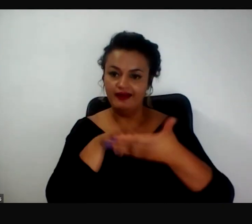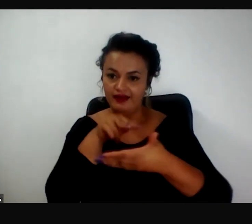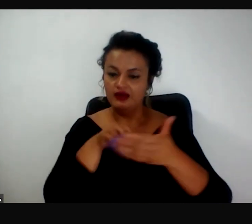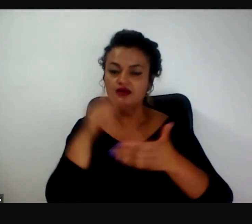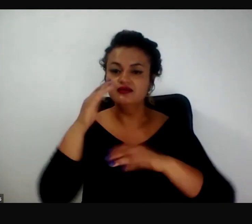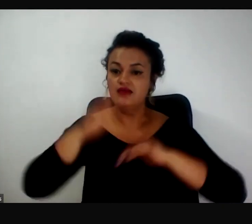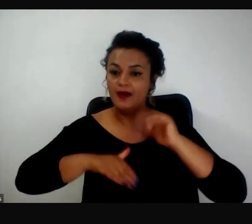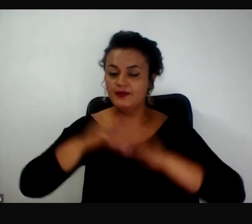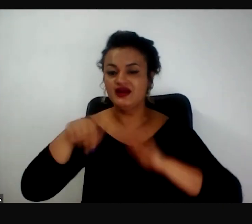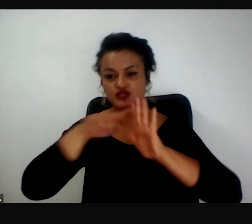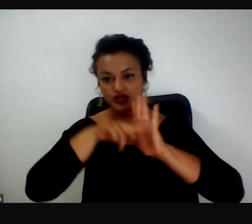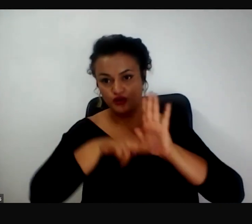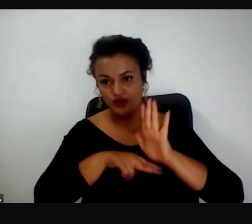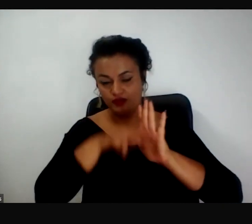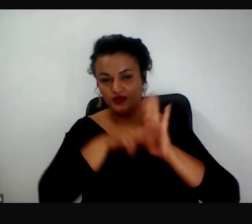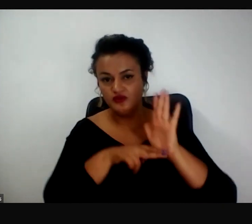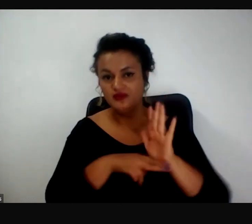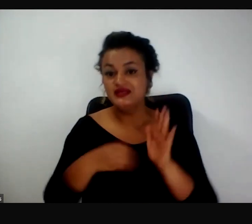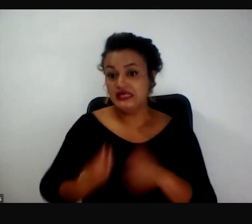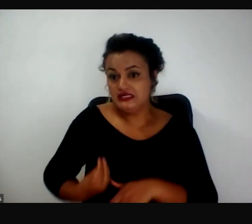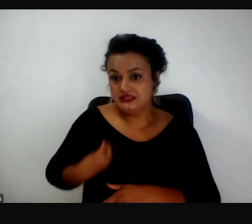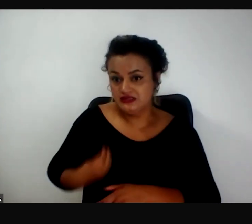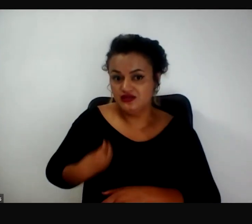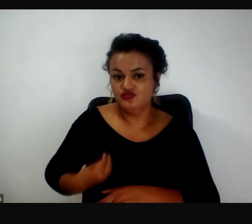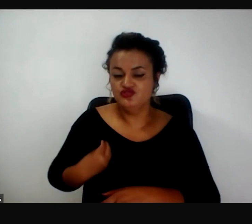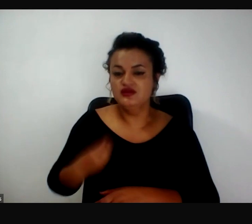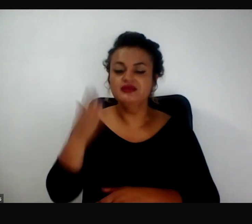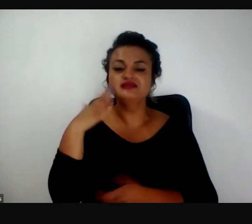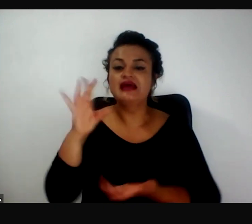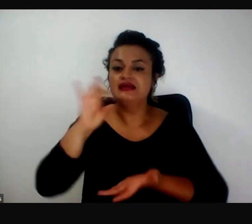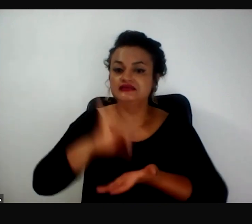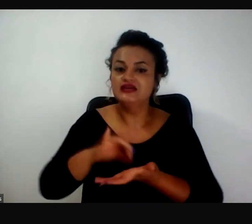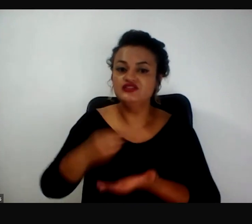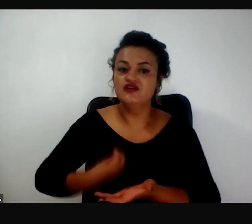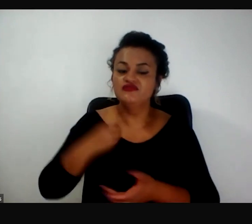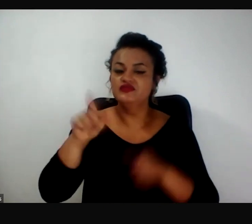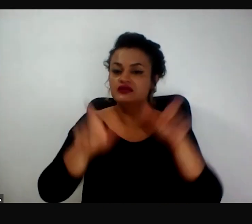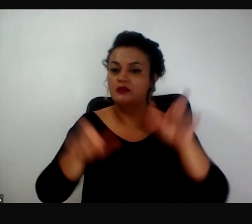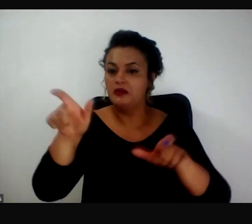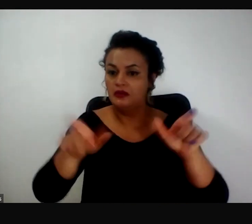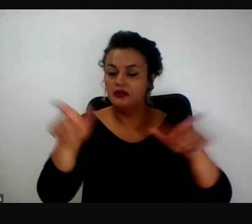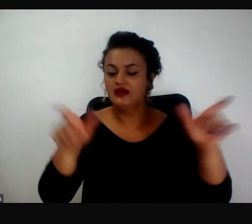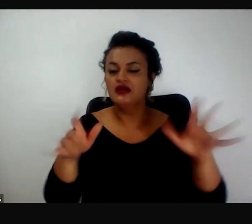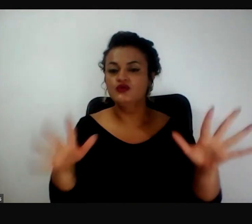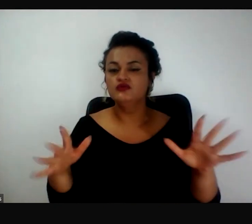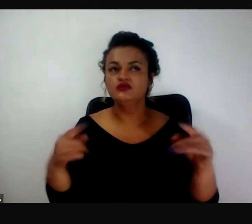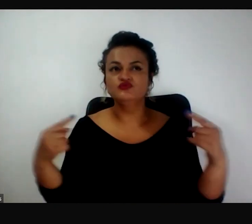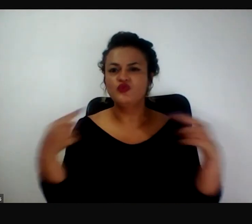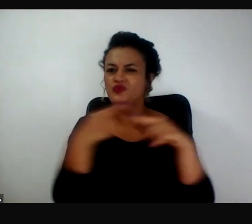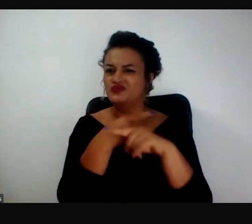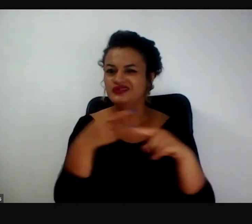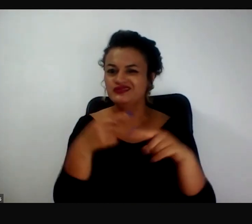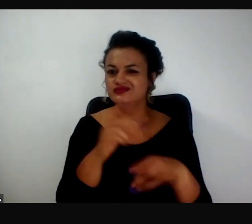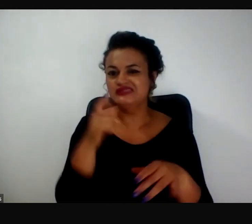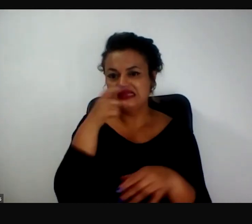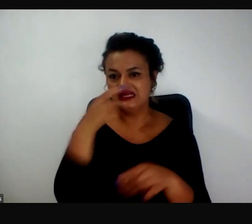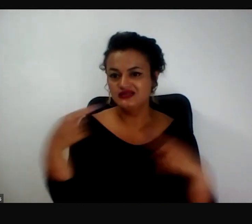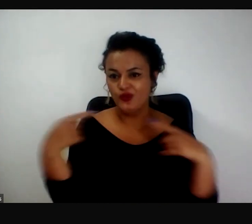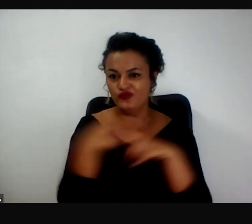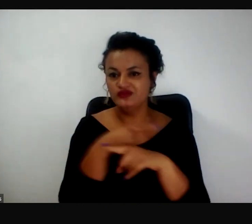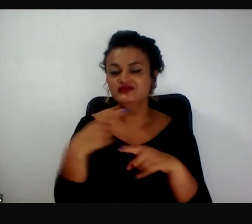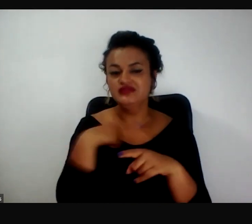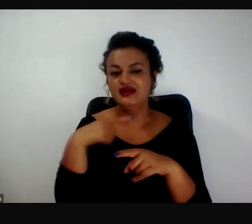las normas en contacto con las realidades de la vida y los conflictos de intereses da lugar a